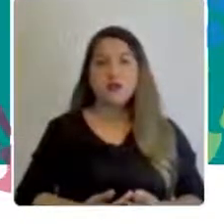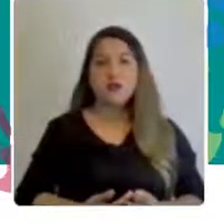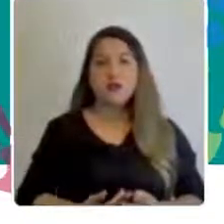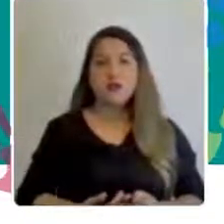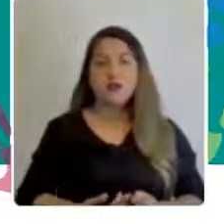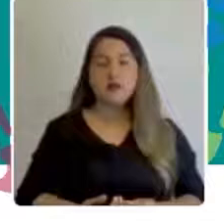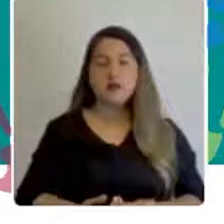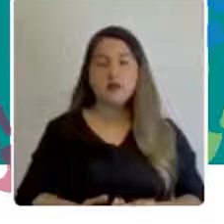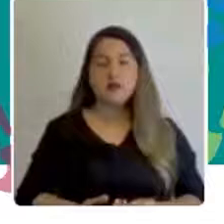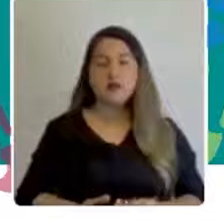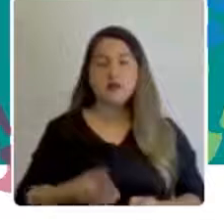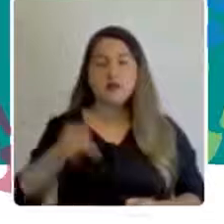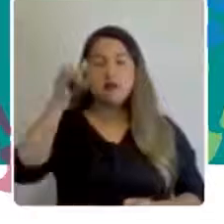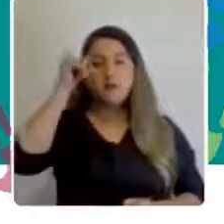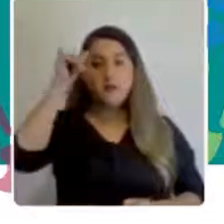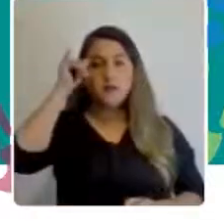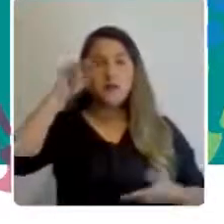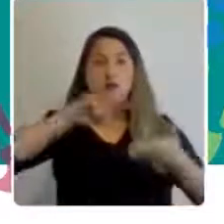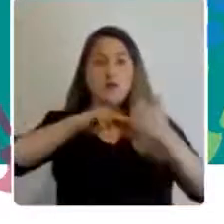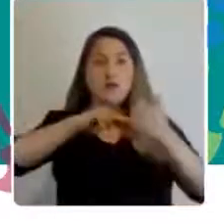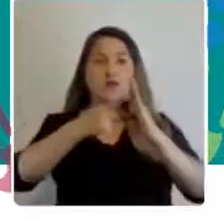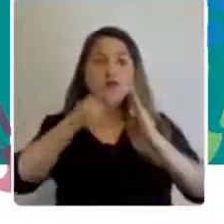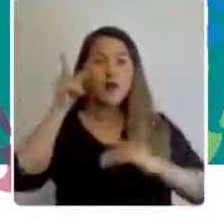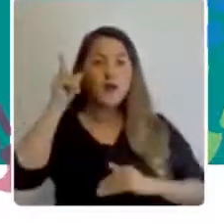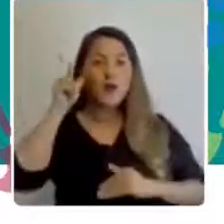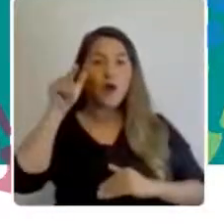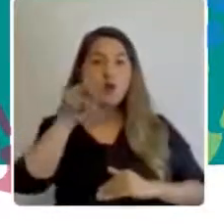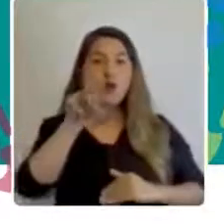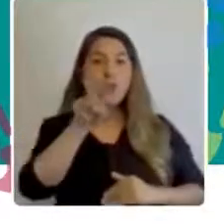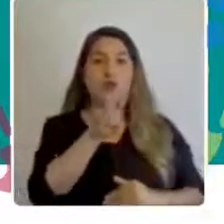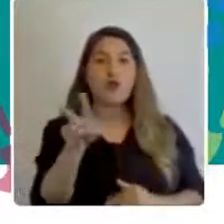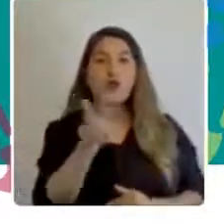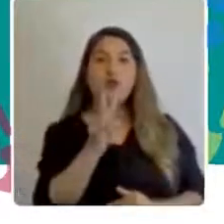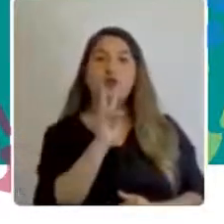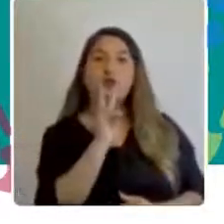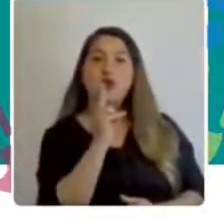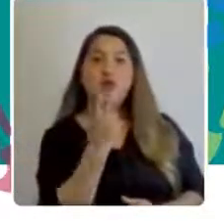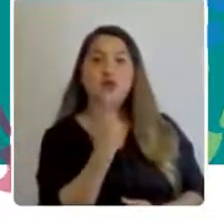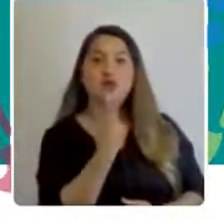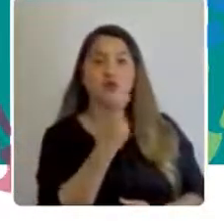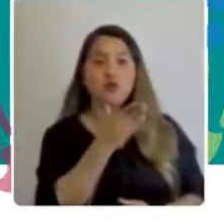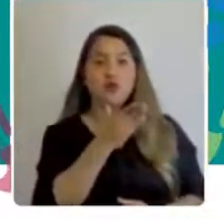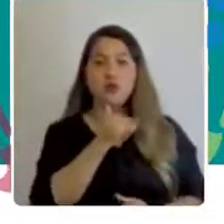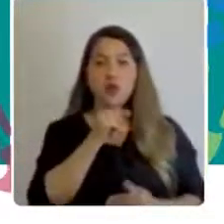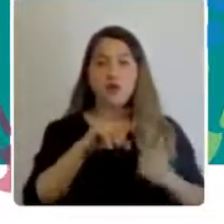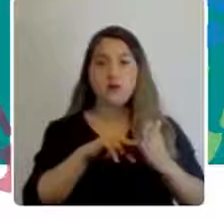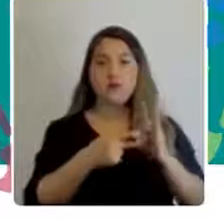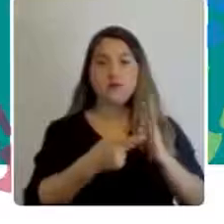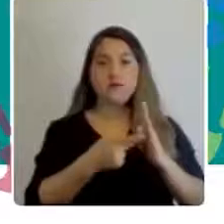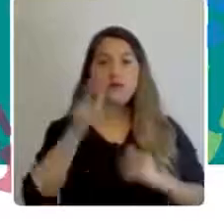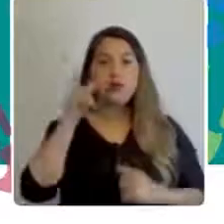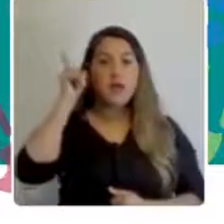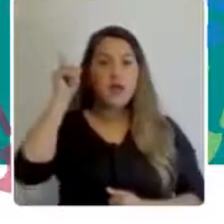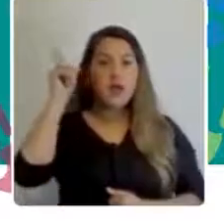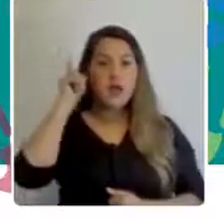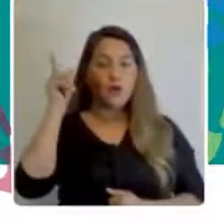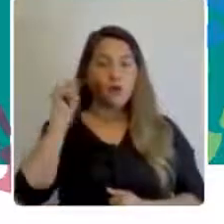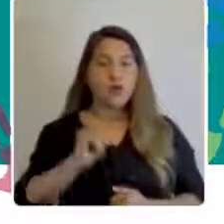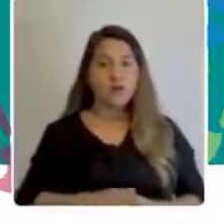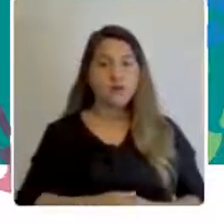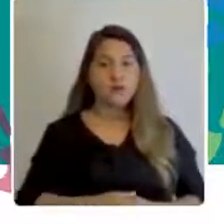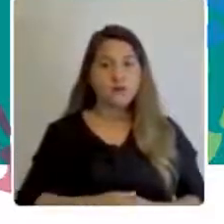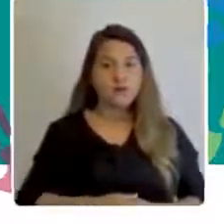I cannot follow the translator because there are difficulties. The voice is too low and no I problem, lose many